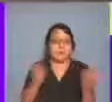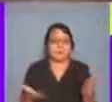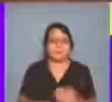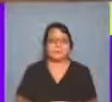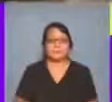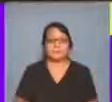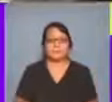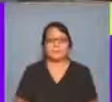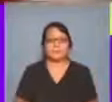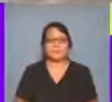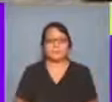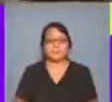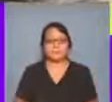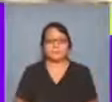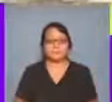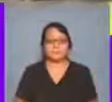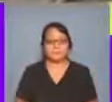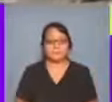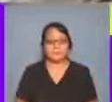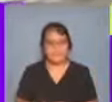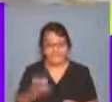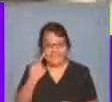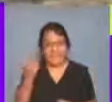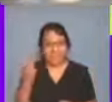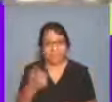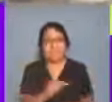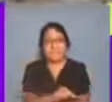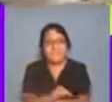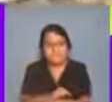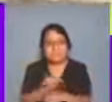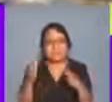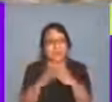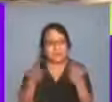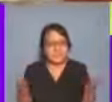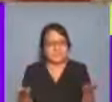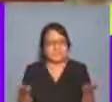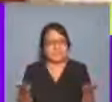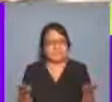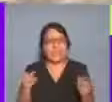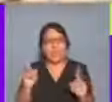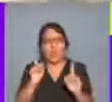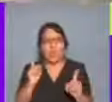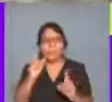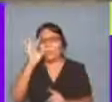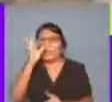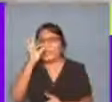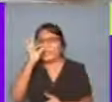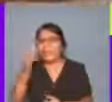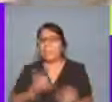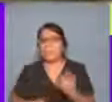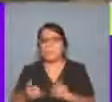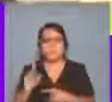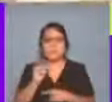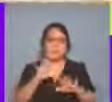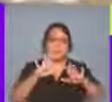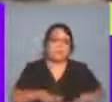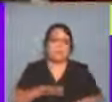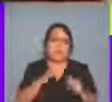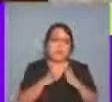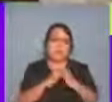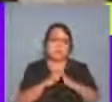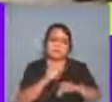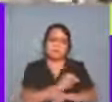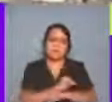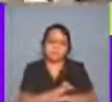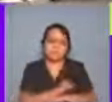dan claro es verdad no no no salían es algo que estaba escuchando que Nancy comentaba muchas personas optaban por no salir directamente